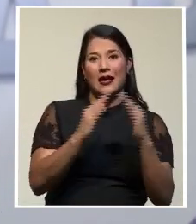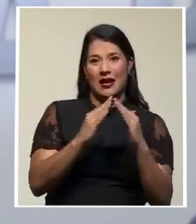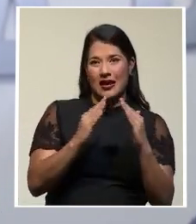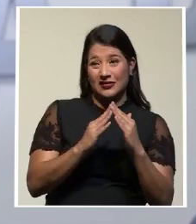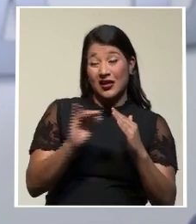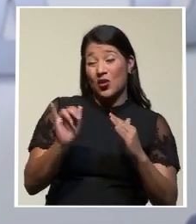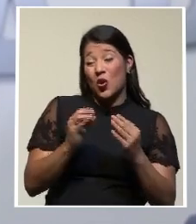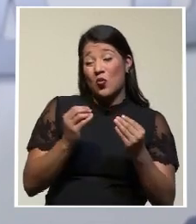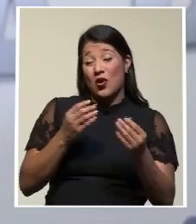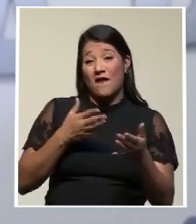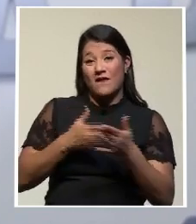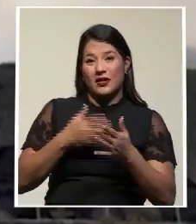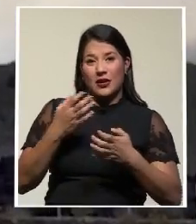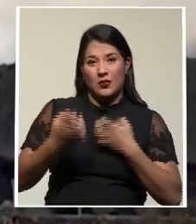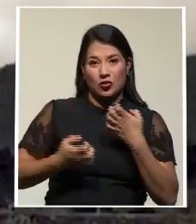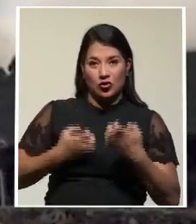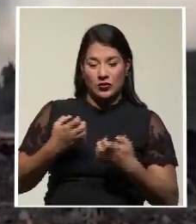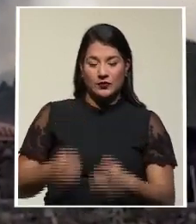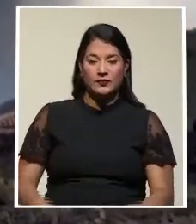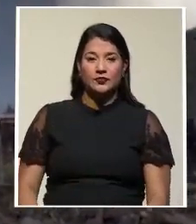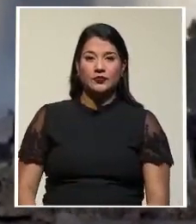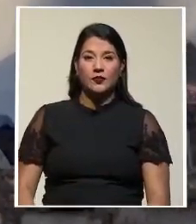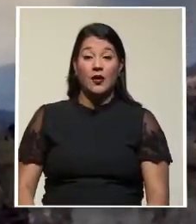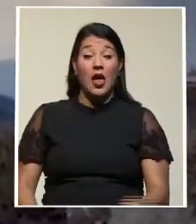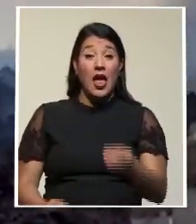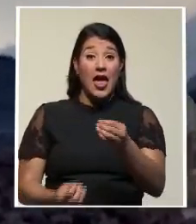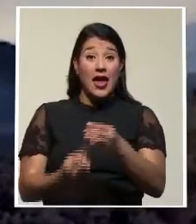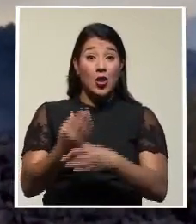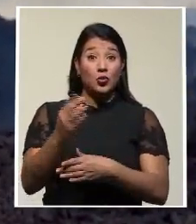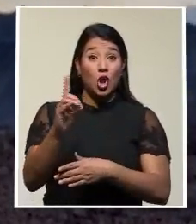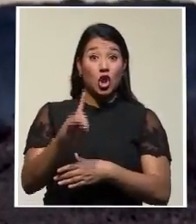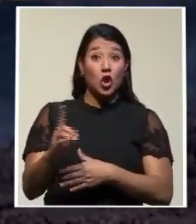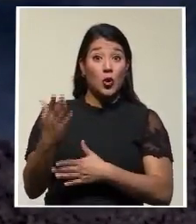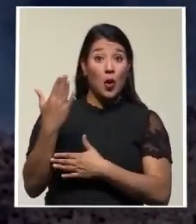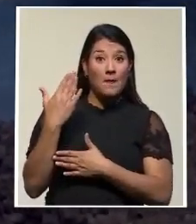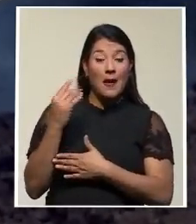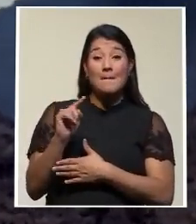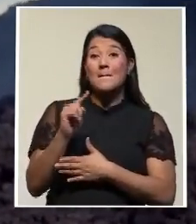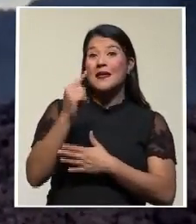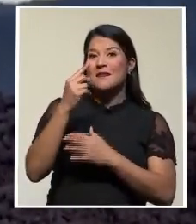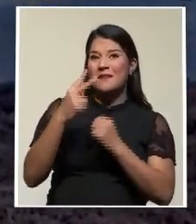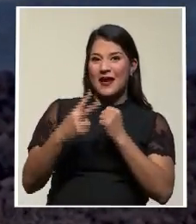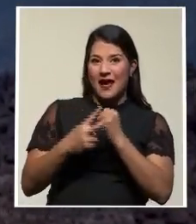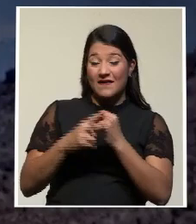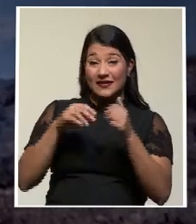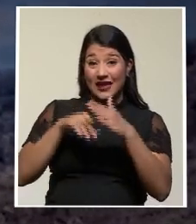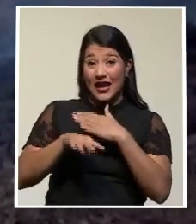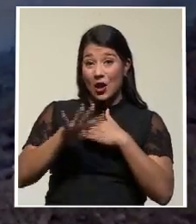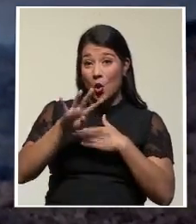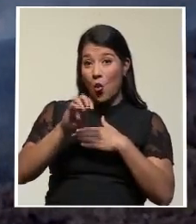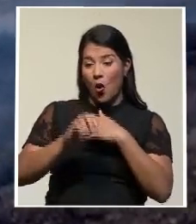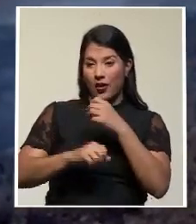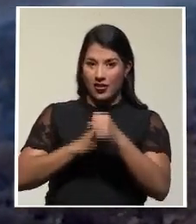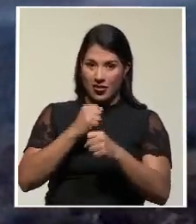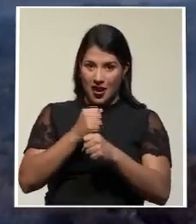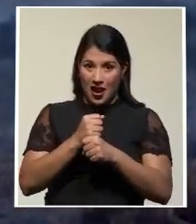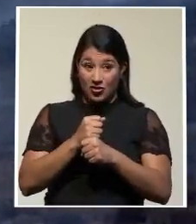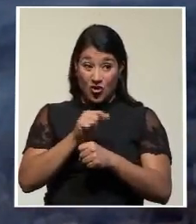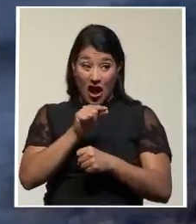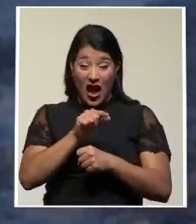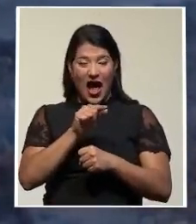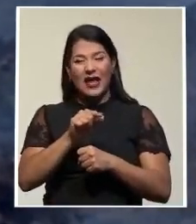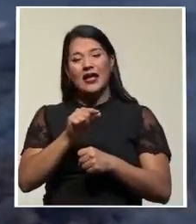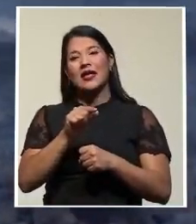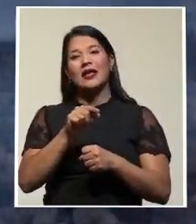material, que ello implica. La erupción del domingo fue la primera en 40 años en La Palma, una de las 7 islas que conforman